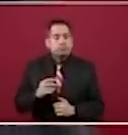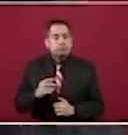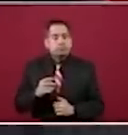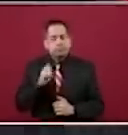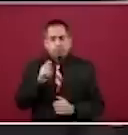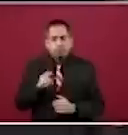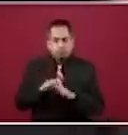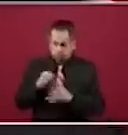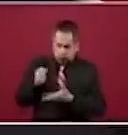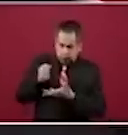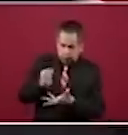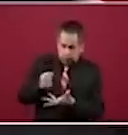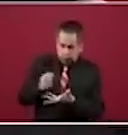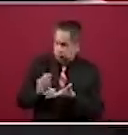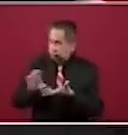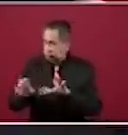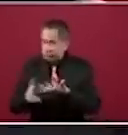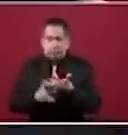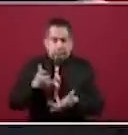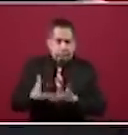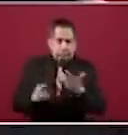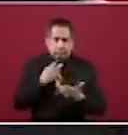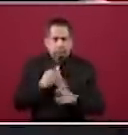el ejercicio del presupuesto,